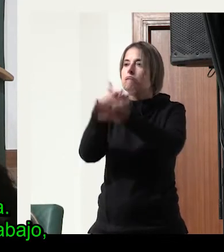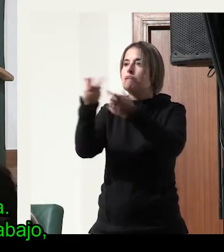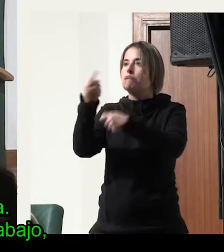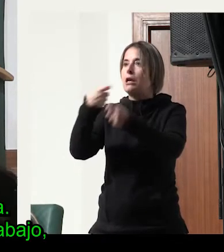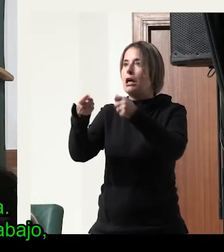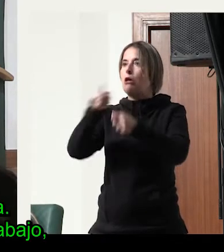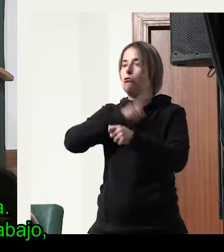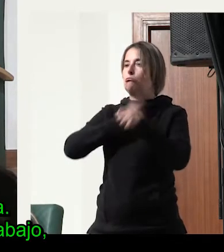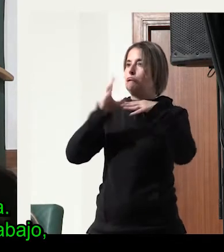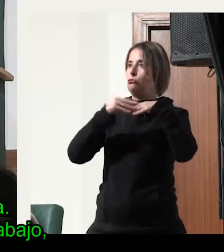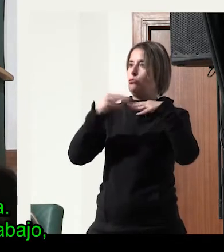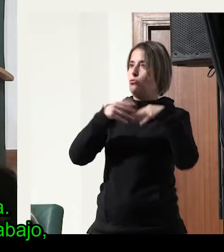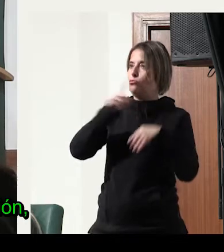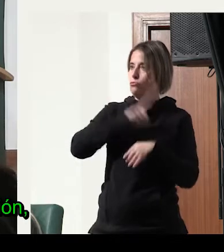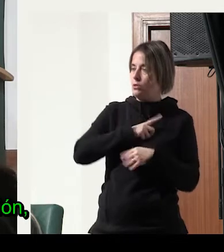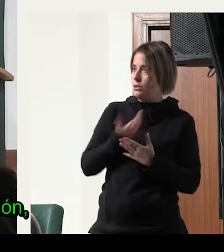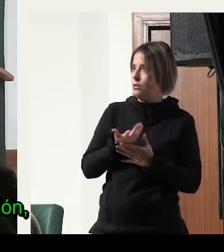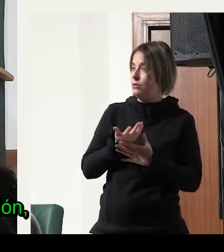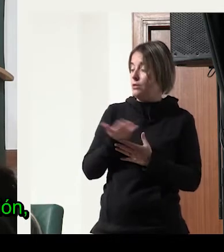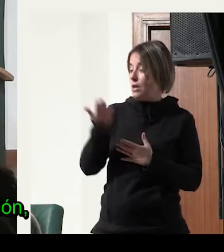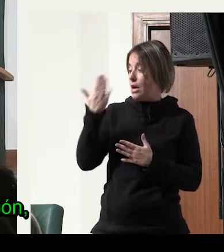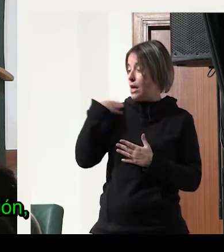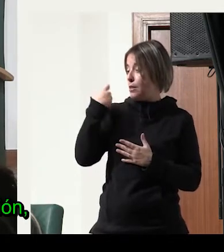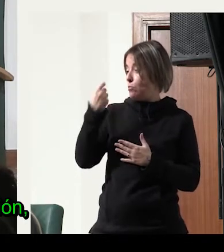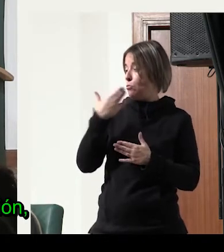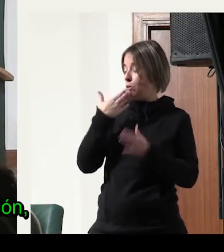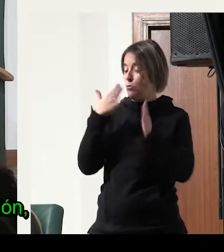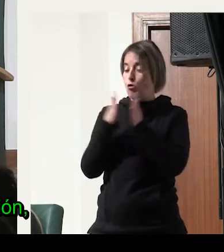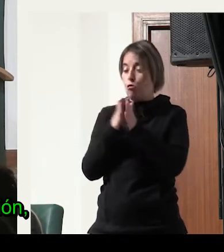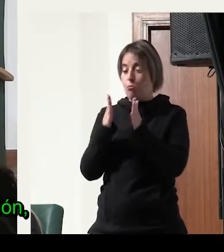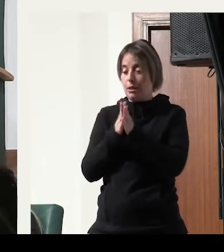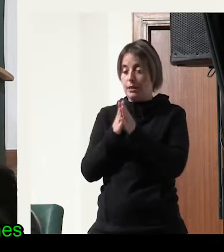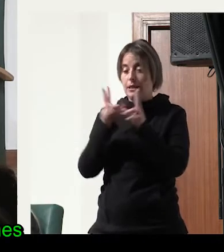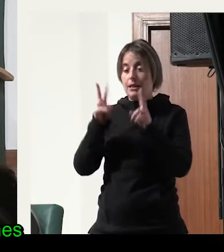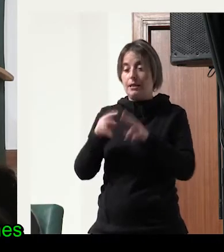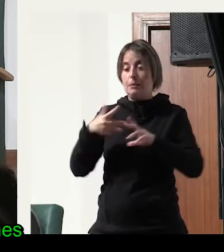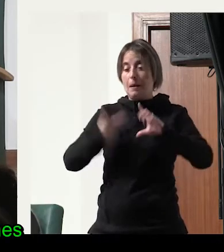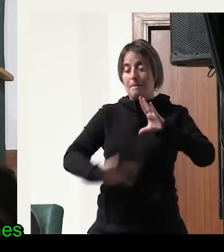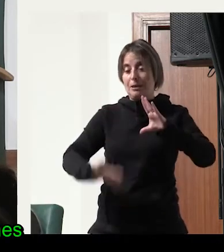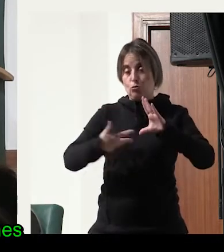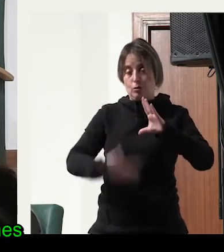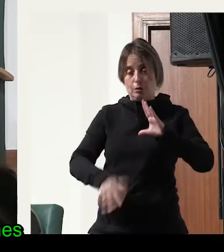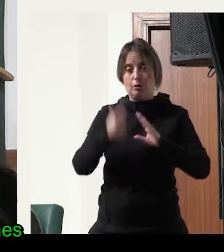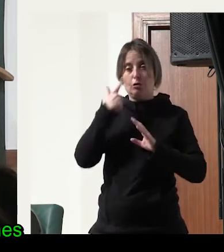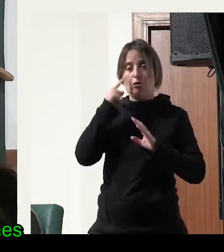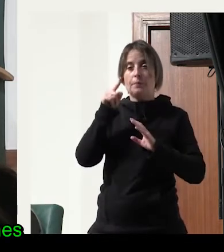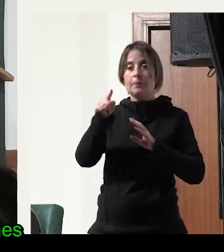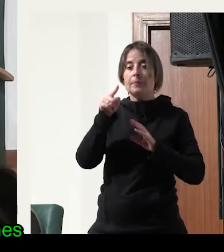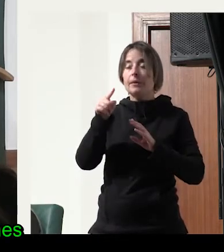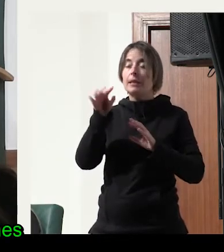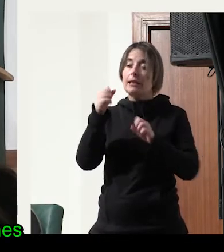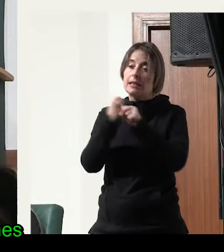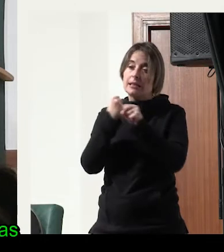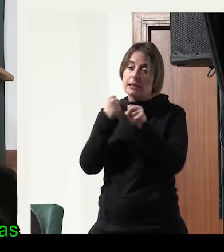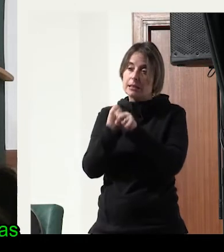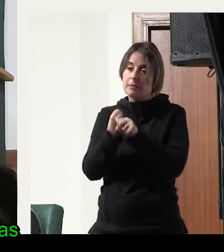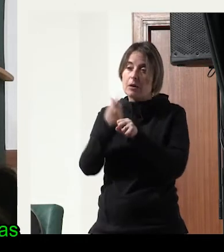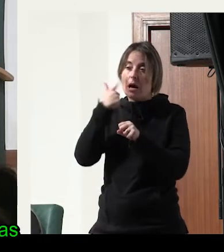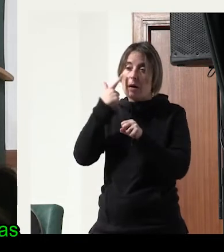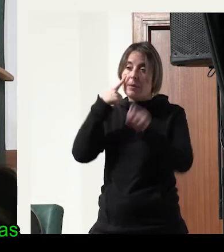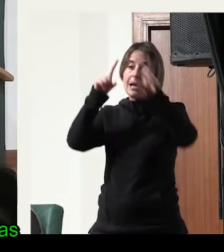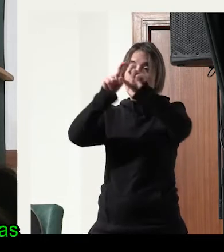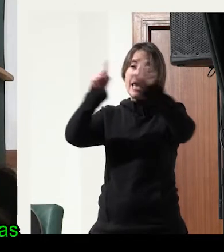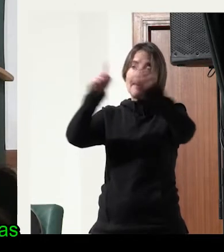tema, ¿no? Hace poco una compañera mía trabajó sobre el tema de la menstruación, por ejemplo, y claro, ya está trabajando cómo las grandes corporaciones